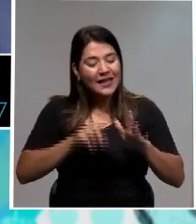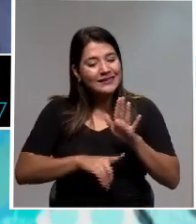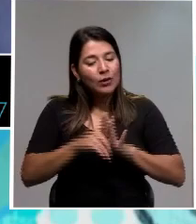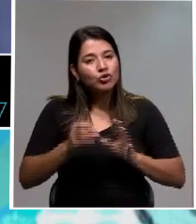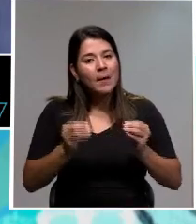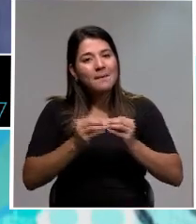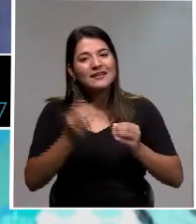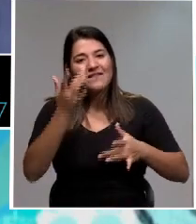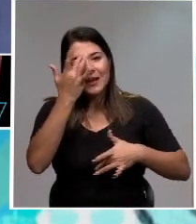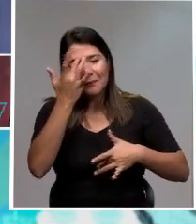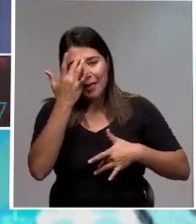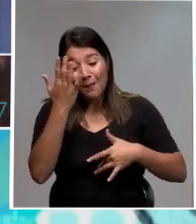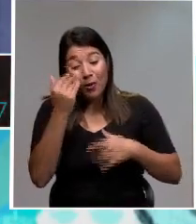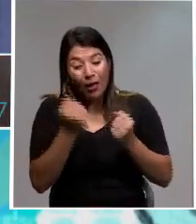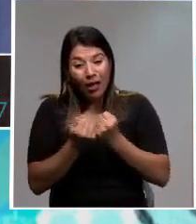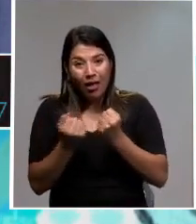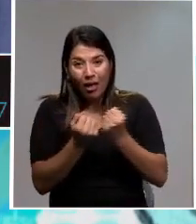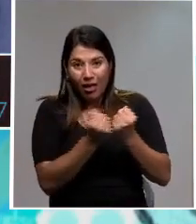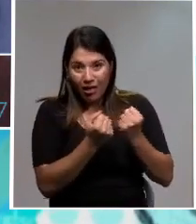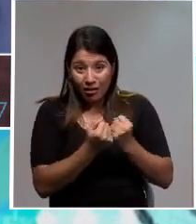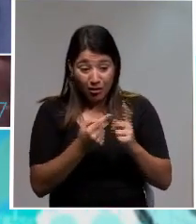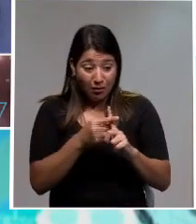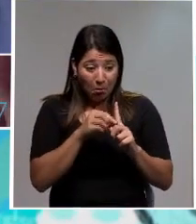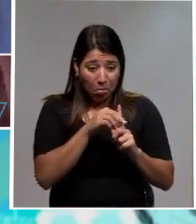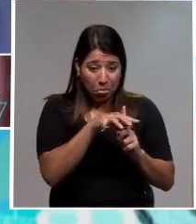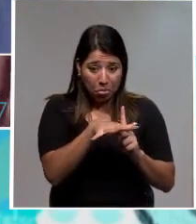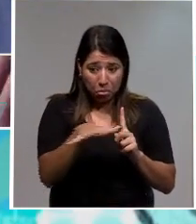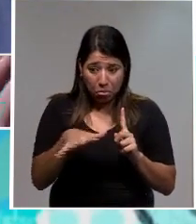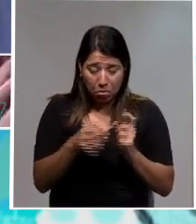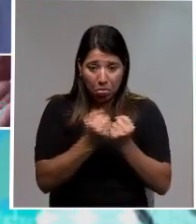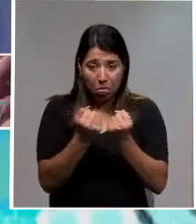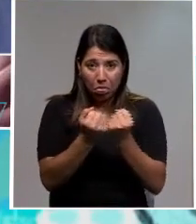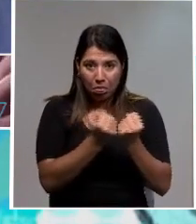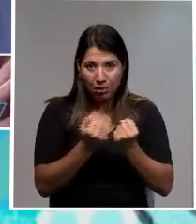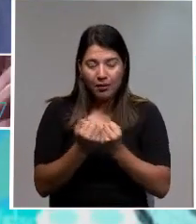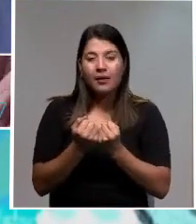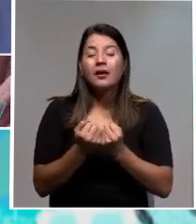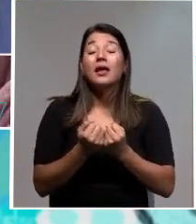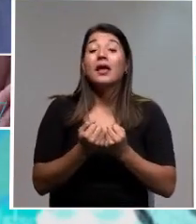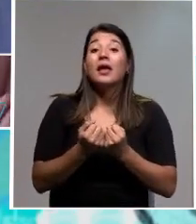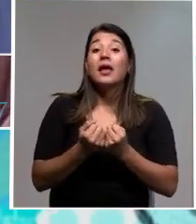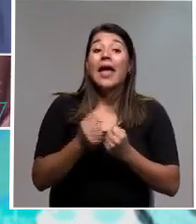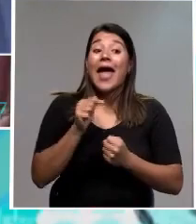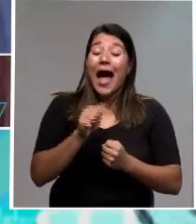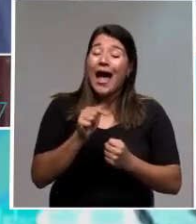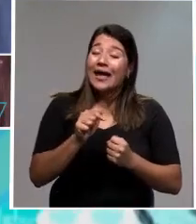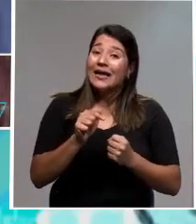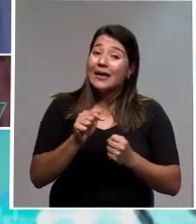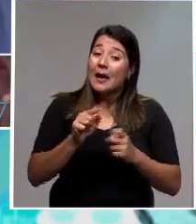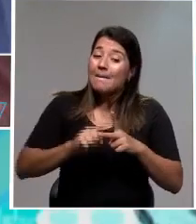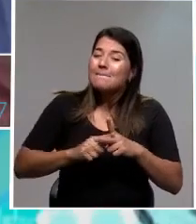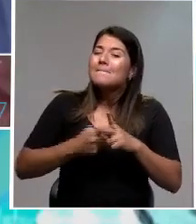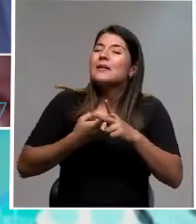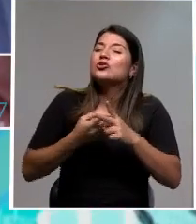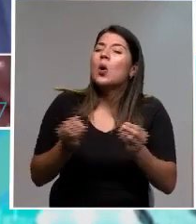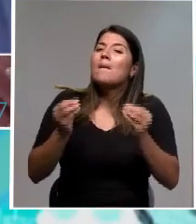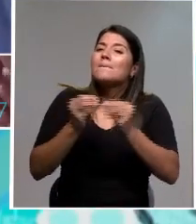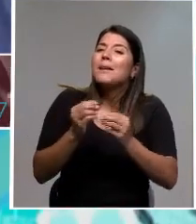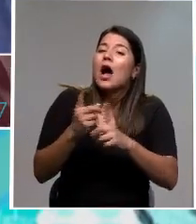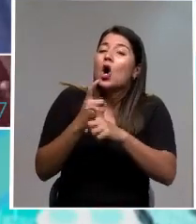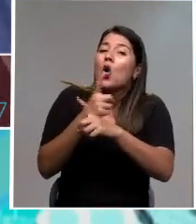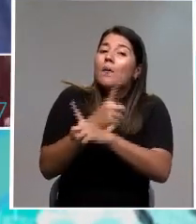El tema se complicó cuando el ser humano empezó, digamos, a desplazarse de sus